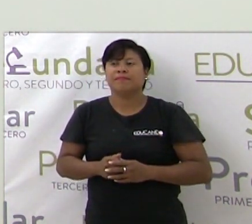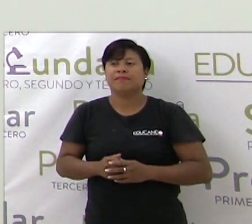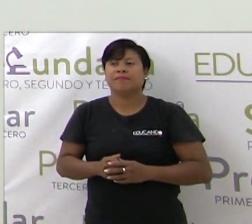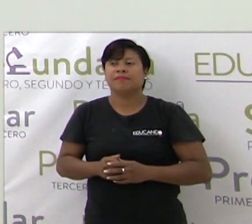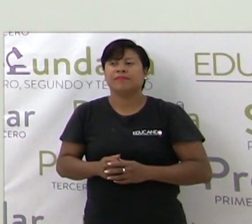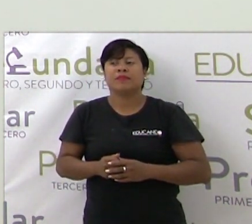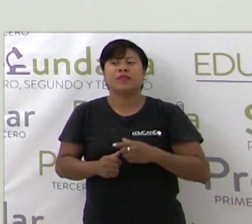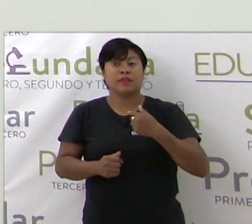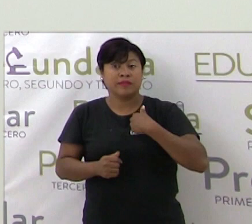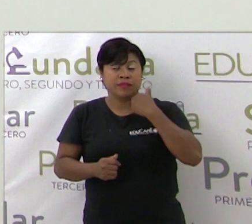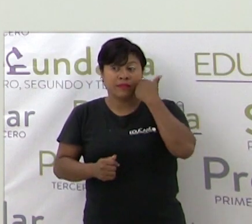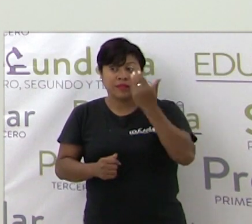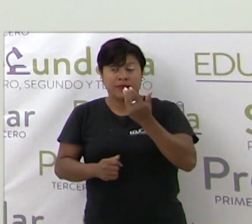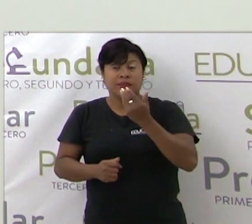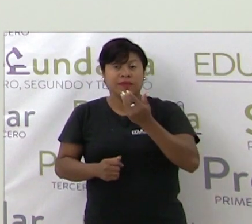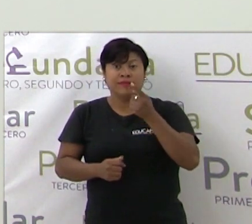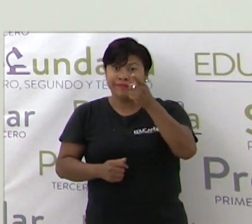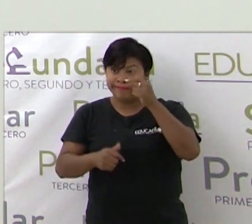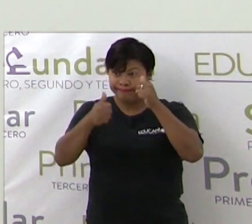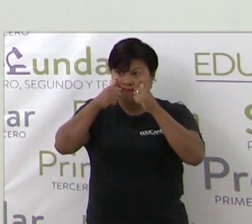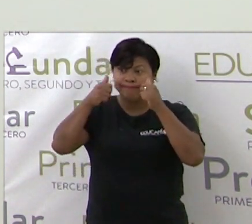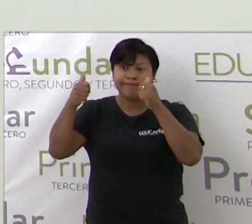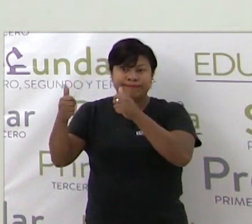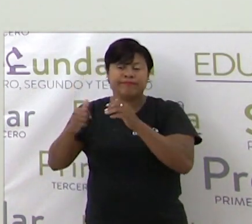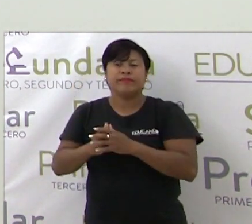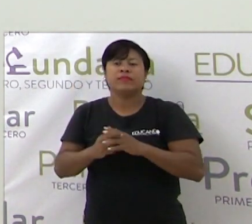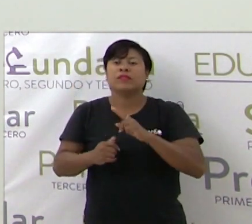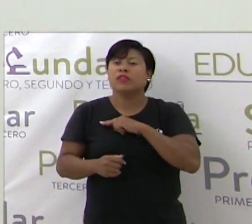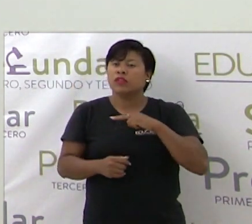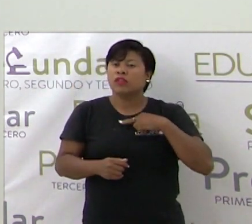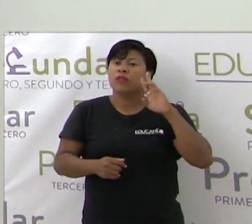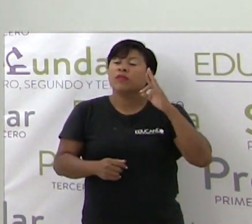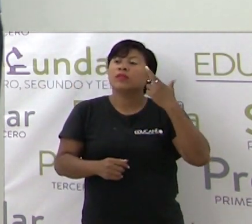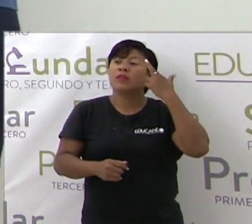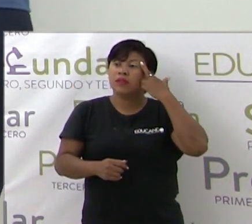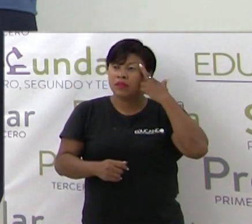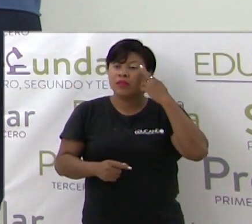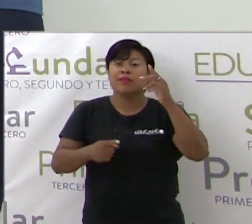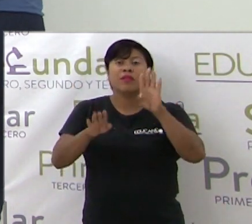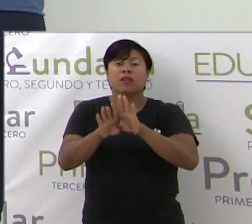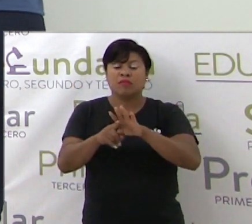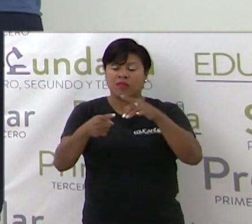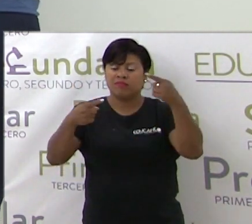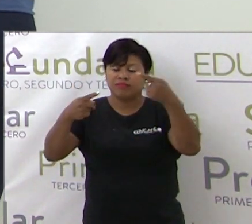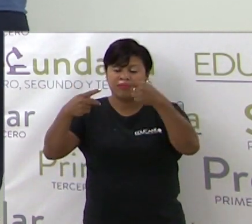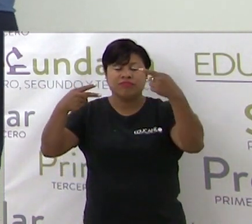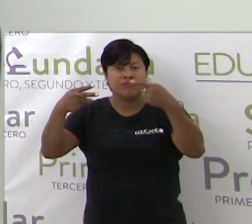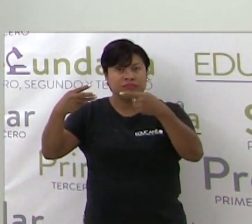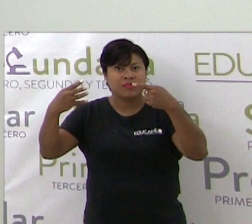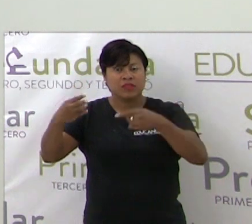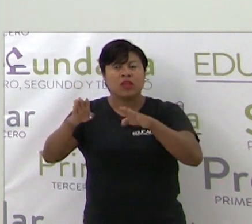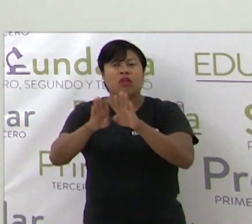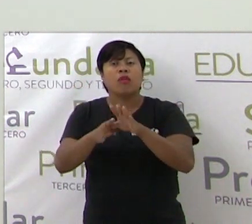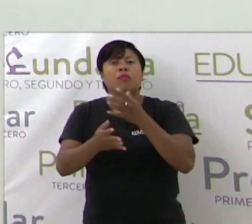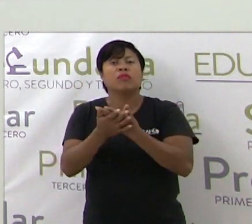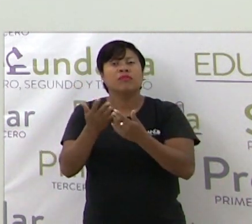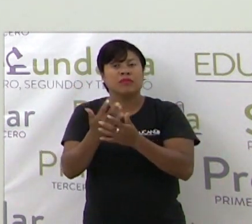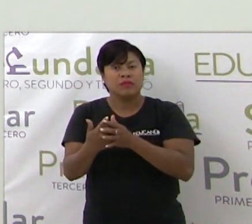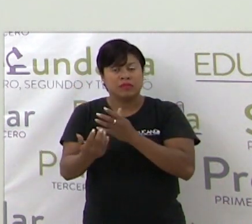Y quiero que entonces pongan mucha atención. Vamos a recordar los pasos que vimos de cómo se